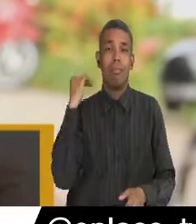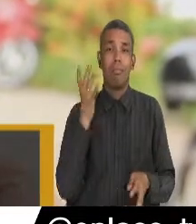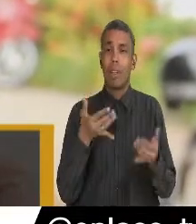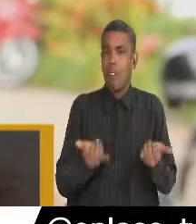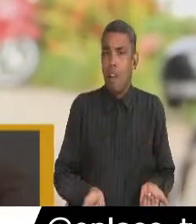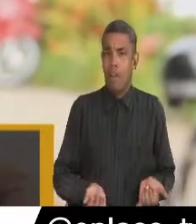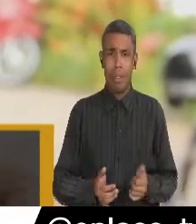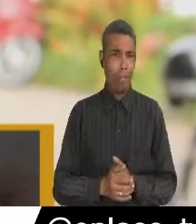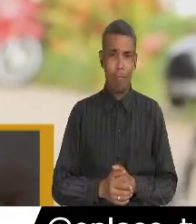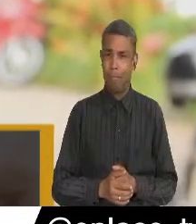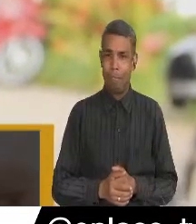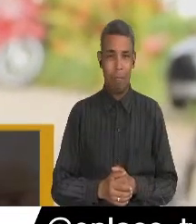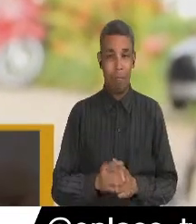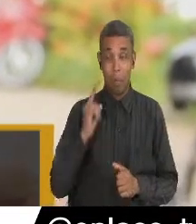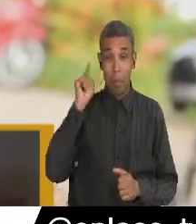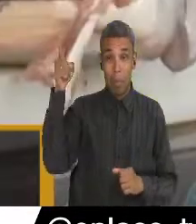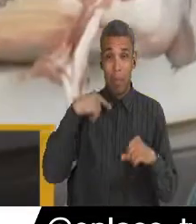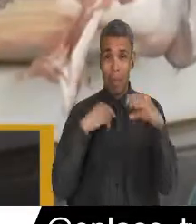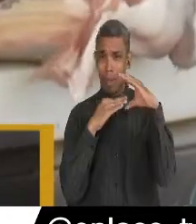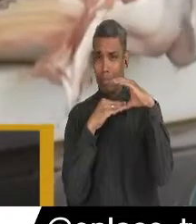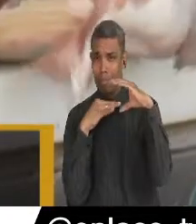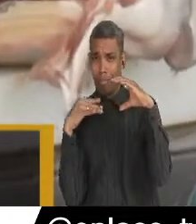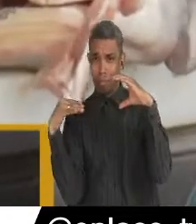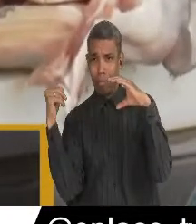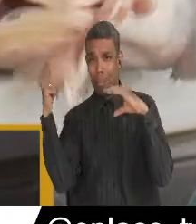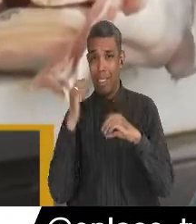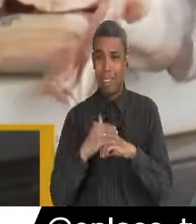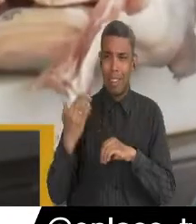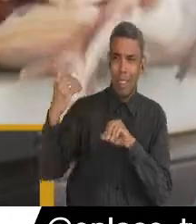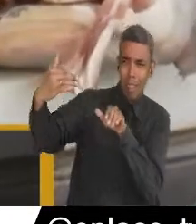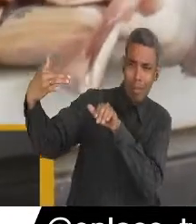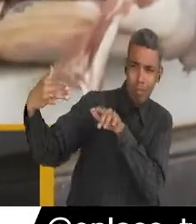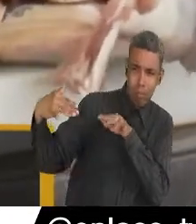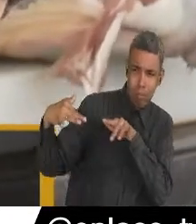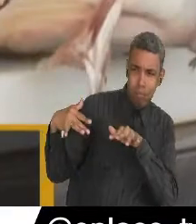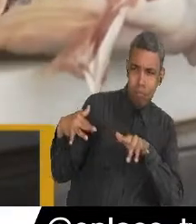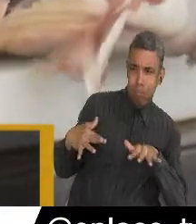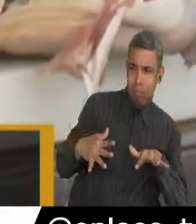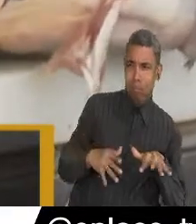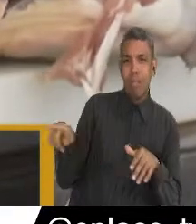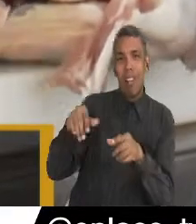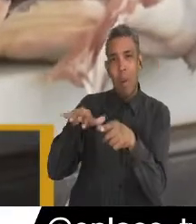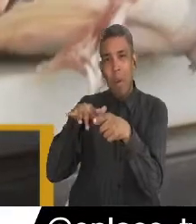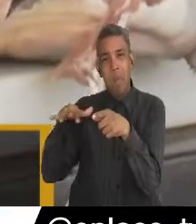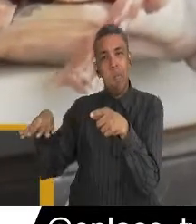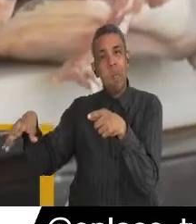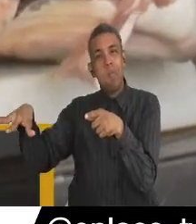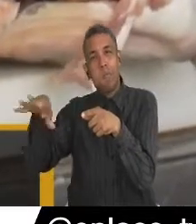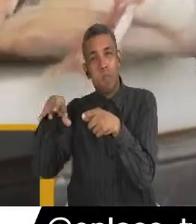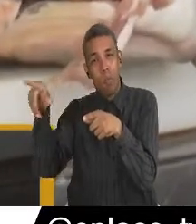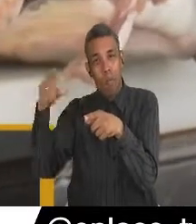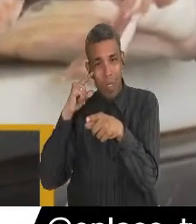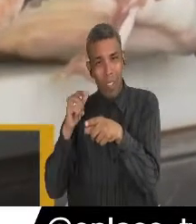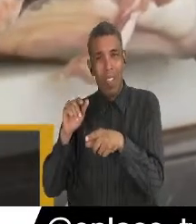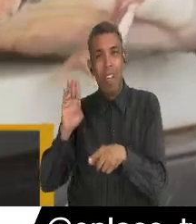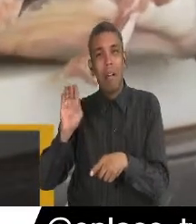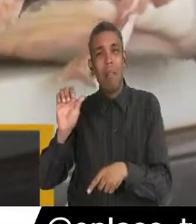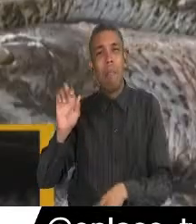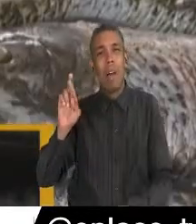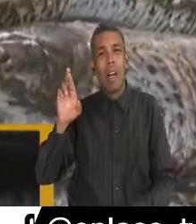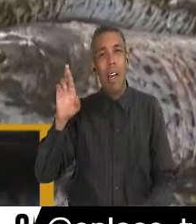de San Rafael de Yucurilla, no está llegando la cantidad que llegó desde la Ciénaga de Barbacoa, no está llegando cantidad, de Lopón